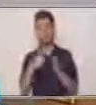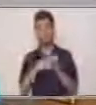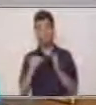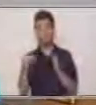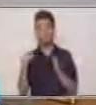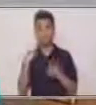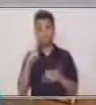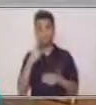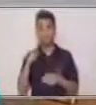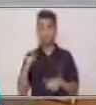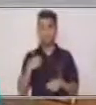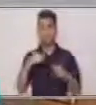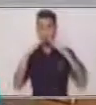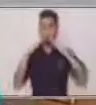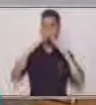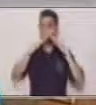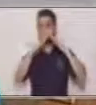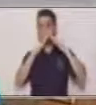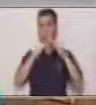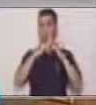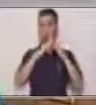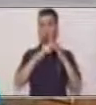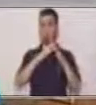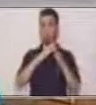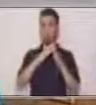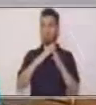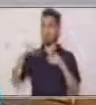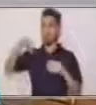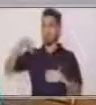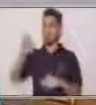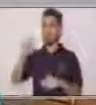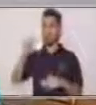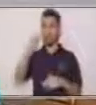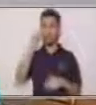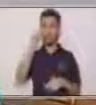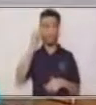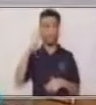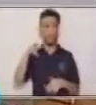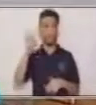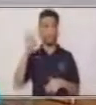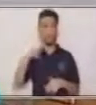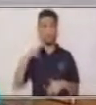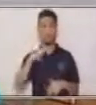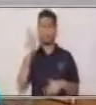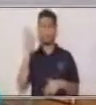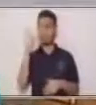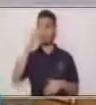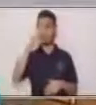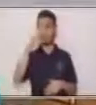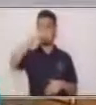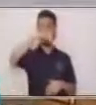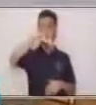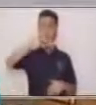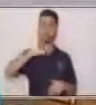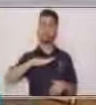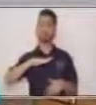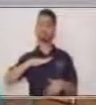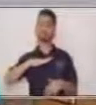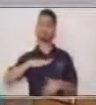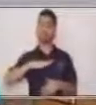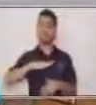Yo soy el triángulo. Soy un polígono. Tengo 3 lados, 1, 2,